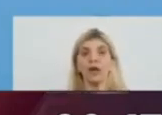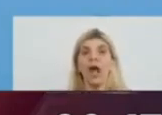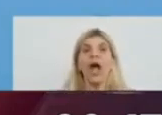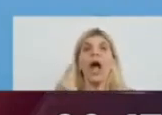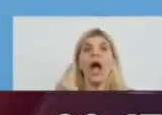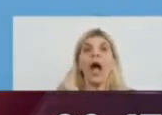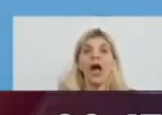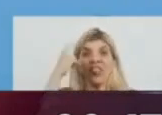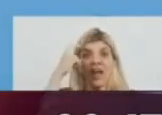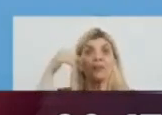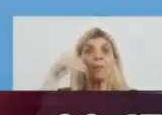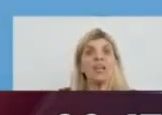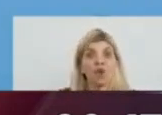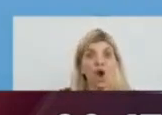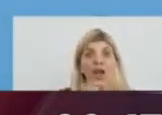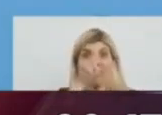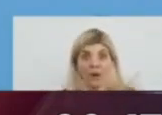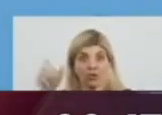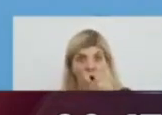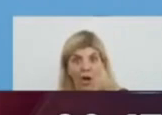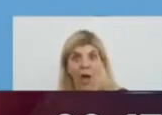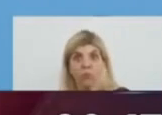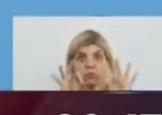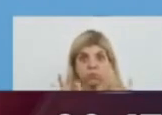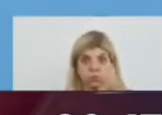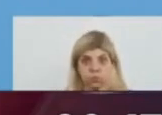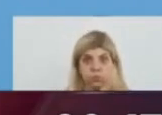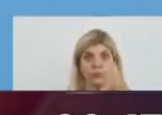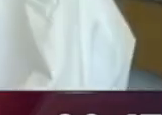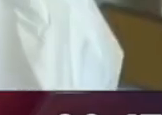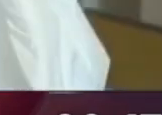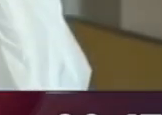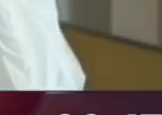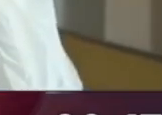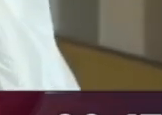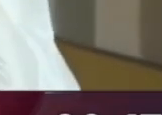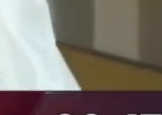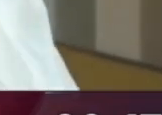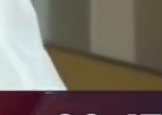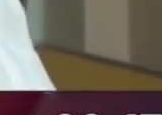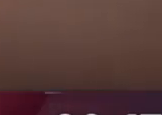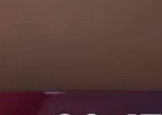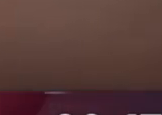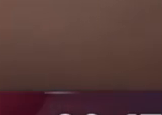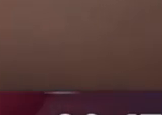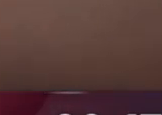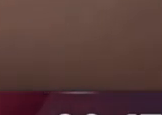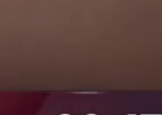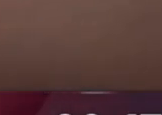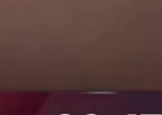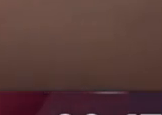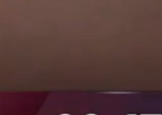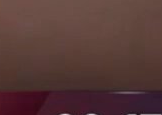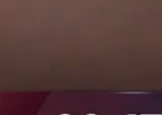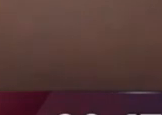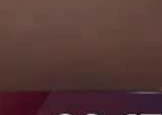de personas, si todo va bien, sobre finales de diciembre, a partir de finales de diciembre. Podríamos a